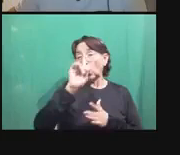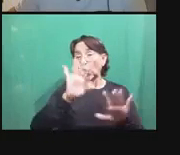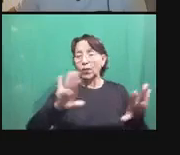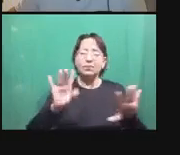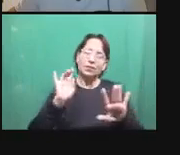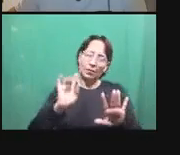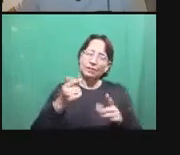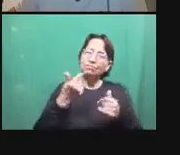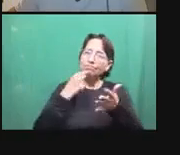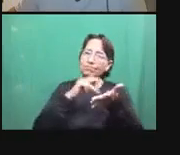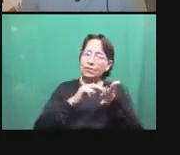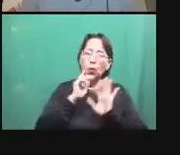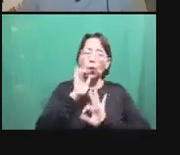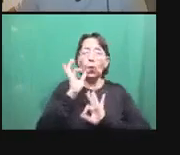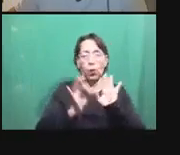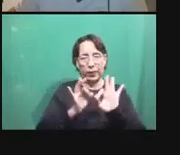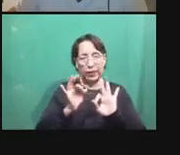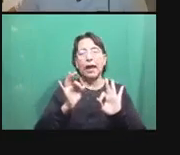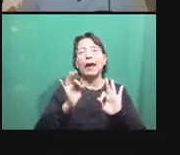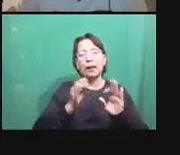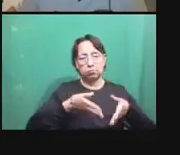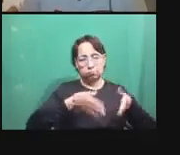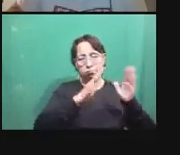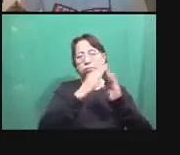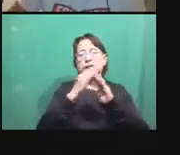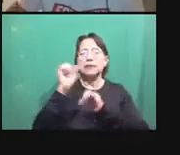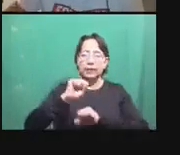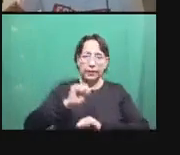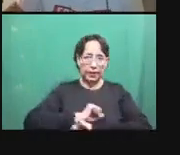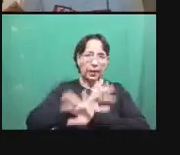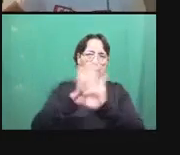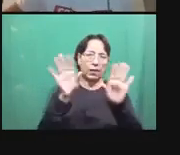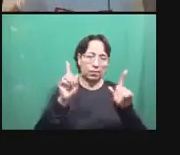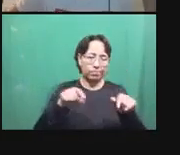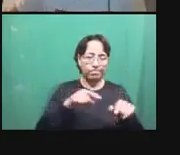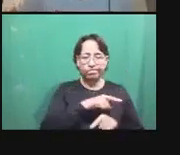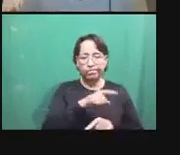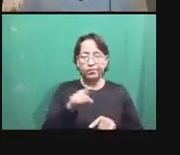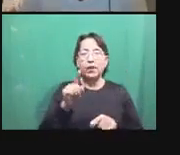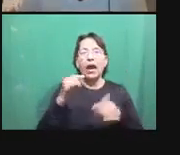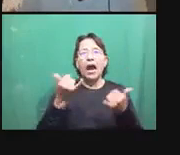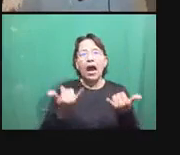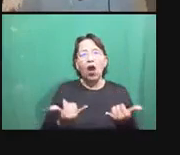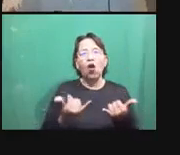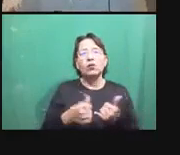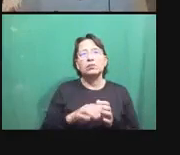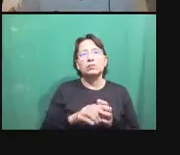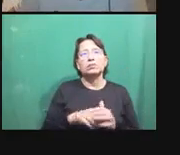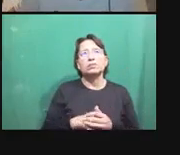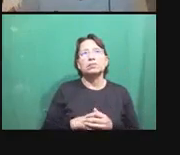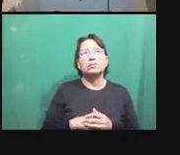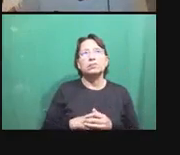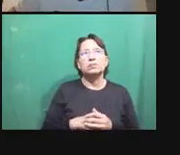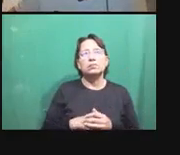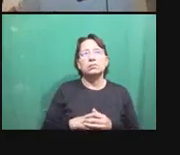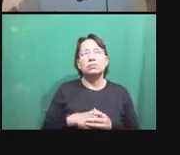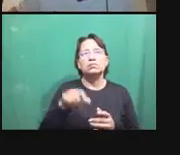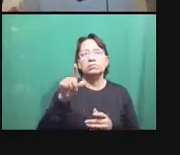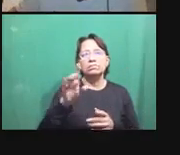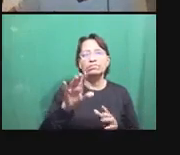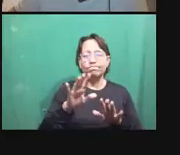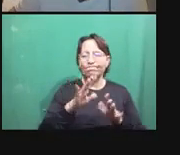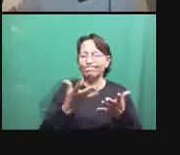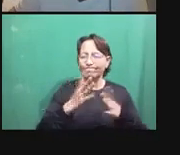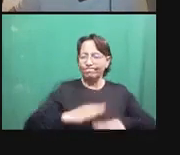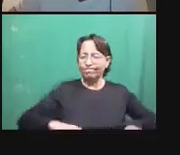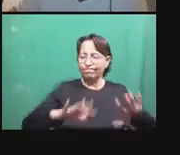que responden a un momento histórico sin cuestionar este contexto histórico que tengan hoy en día. Es espacios